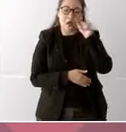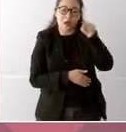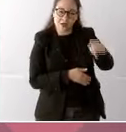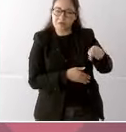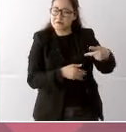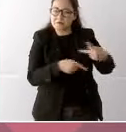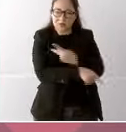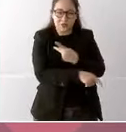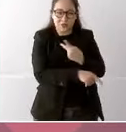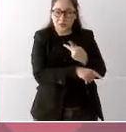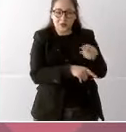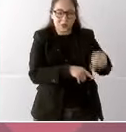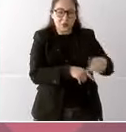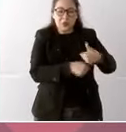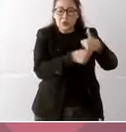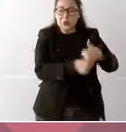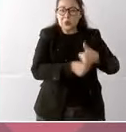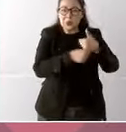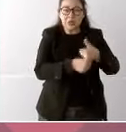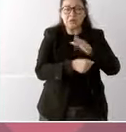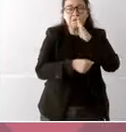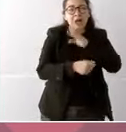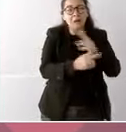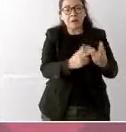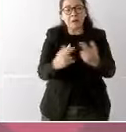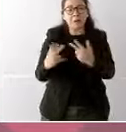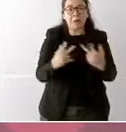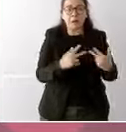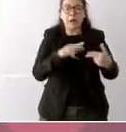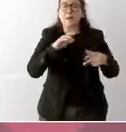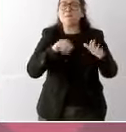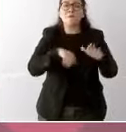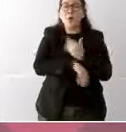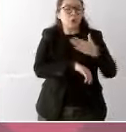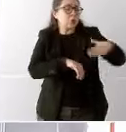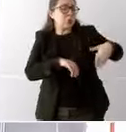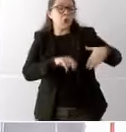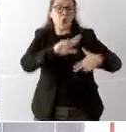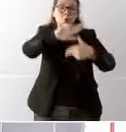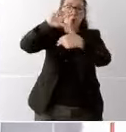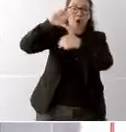por el huracán Ágata y